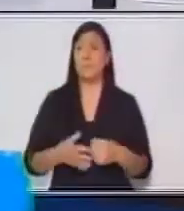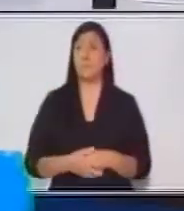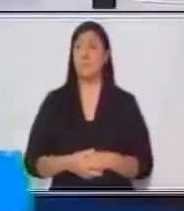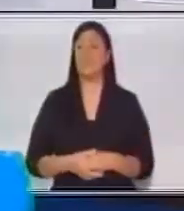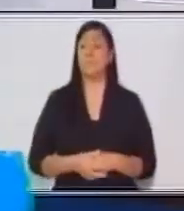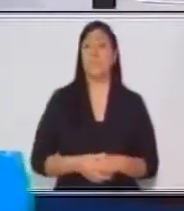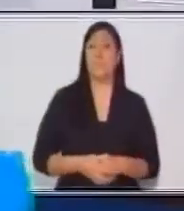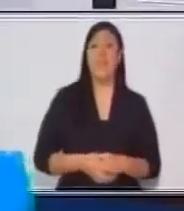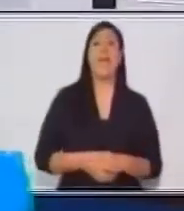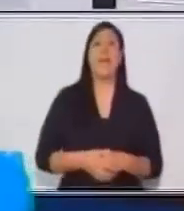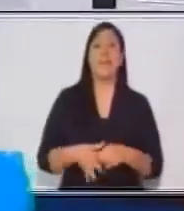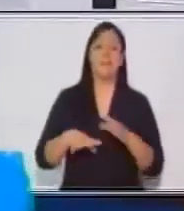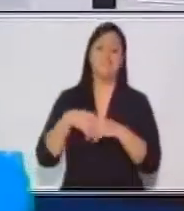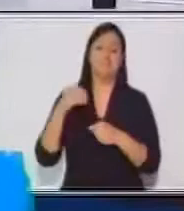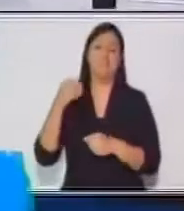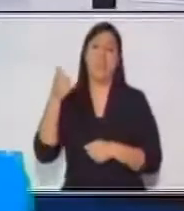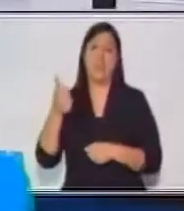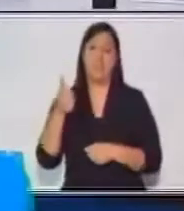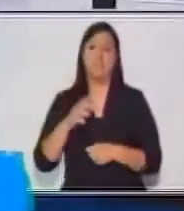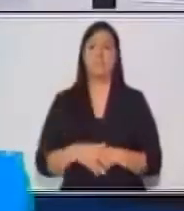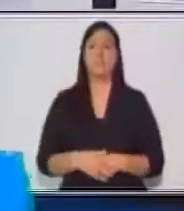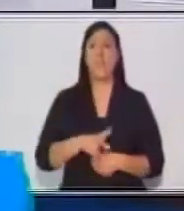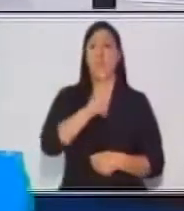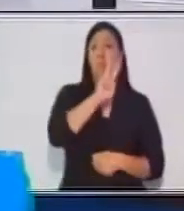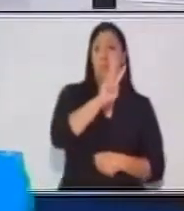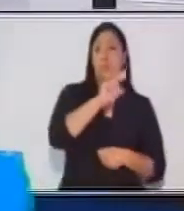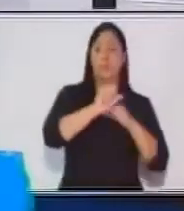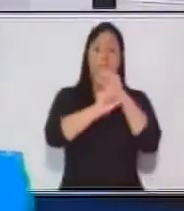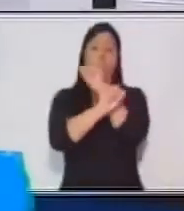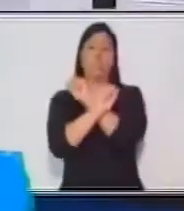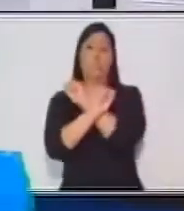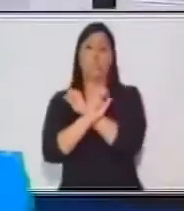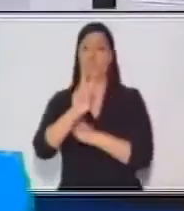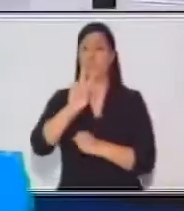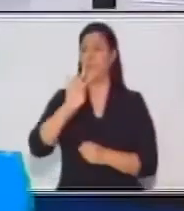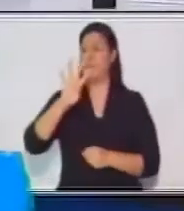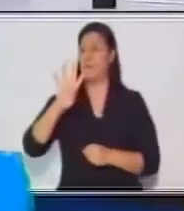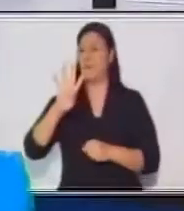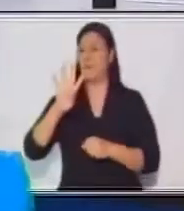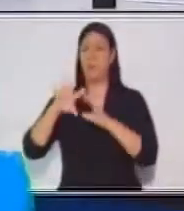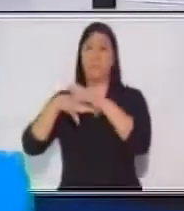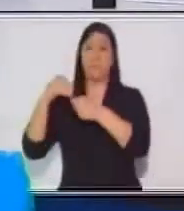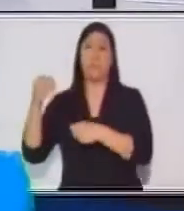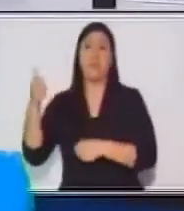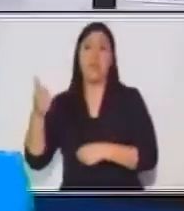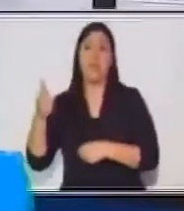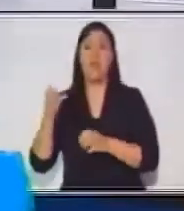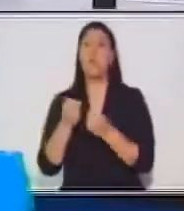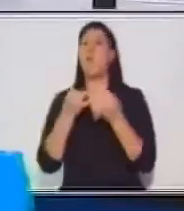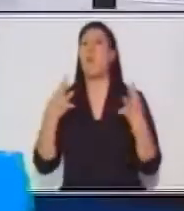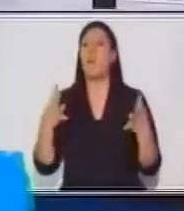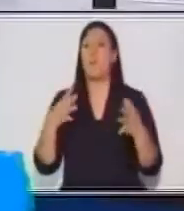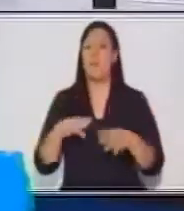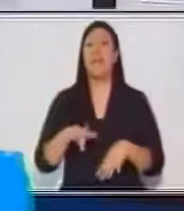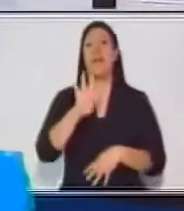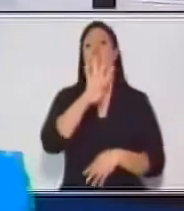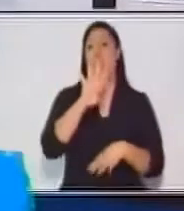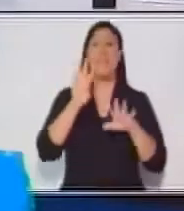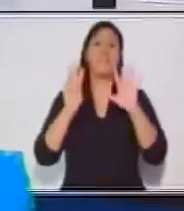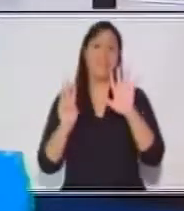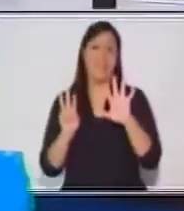el valor de A, 2 por 24 va a ser 48. Entonces A vale